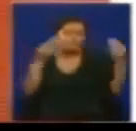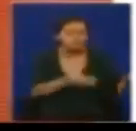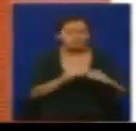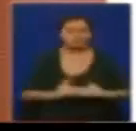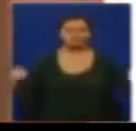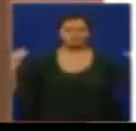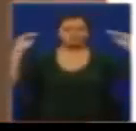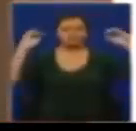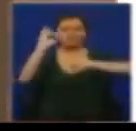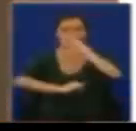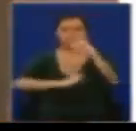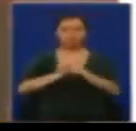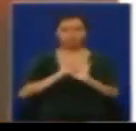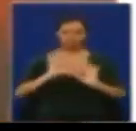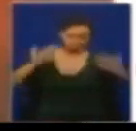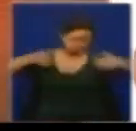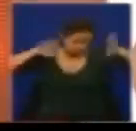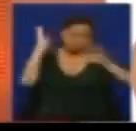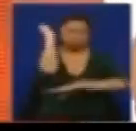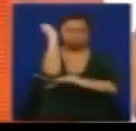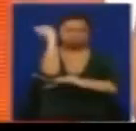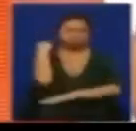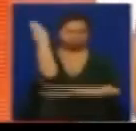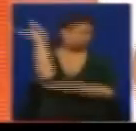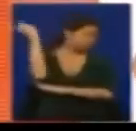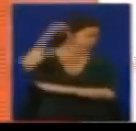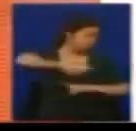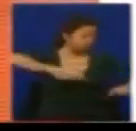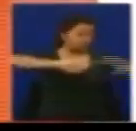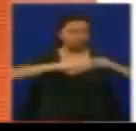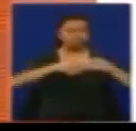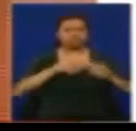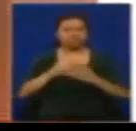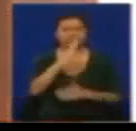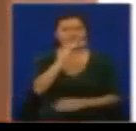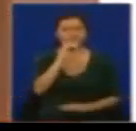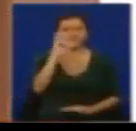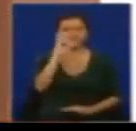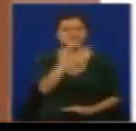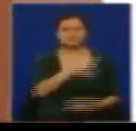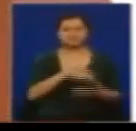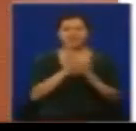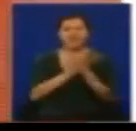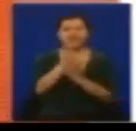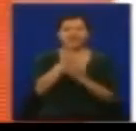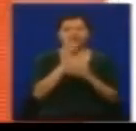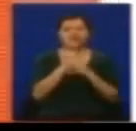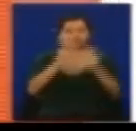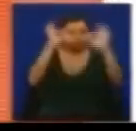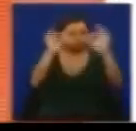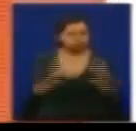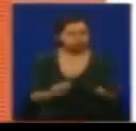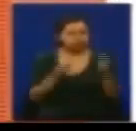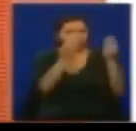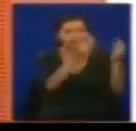estándares internacionales. Entonces nuestro objetivo era que ABET, la acreditadora de carreras de ingeniería, acredite